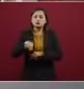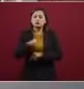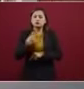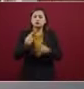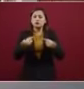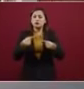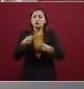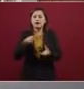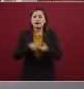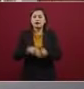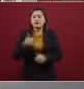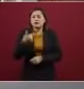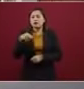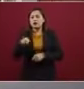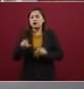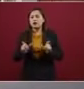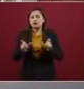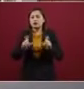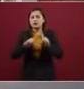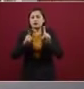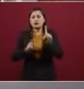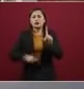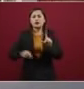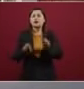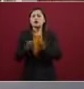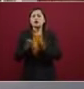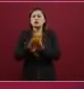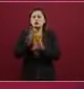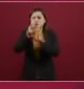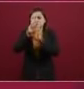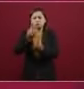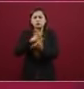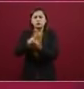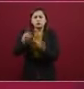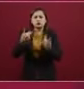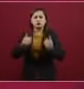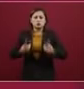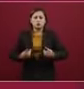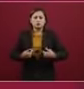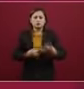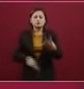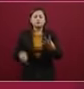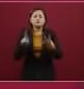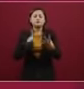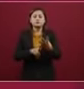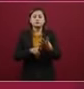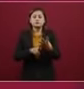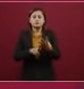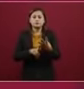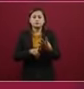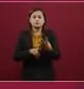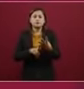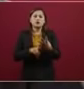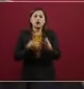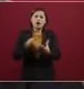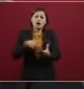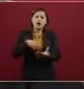fuerza y respeto a los derechos humanos. Y número cuatro, en